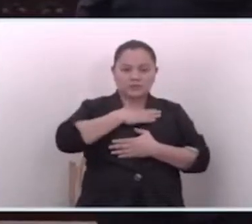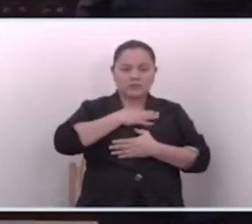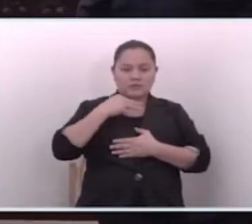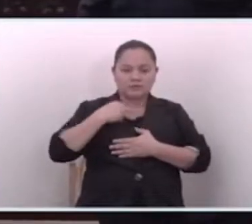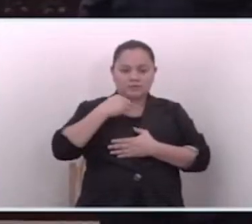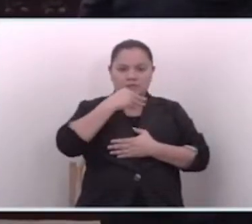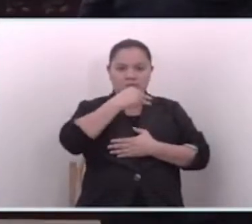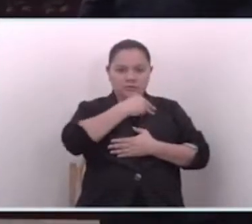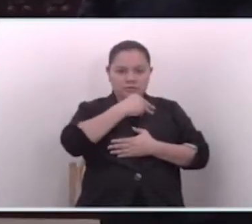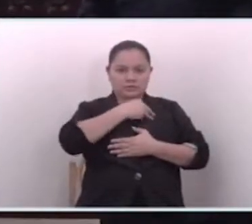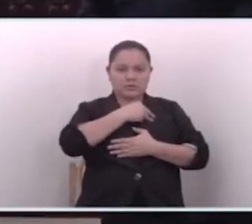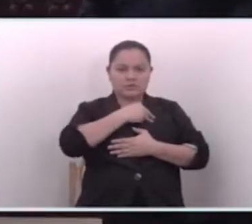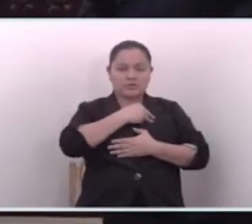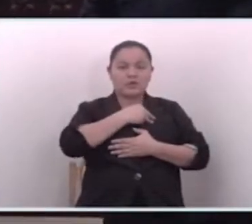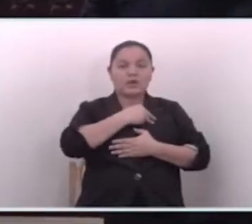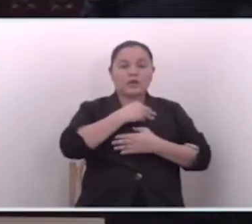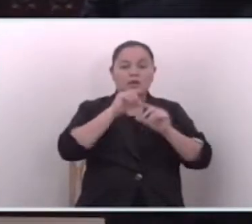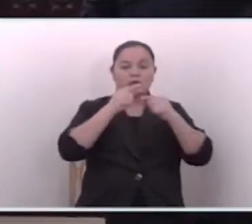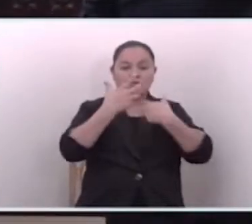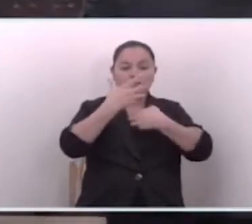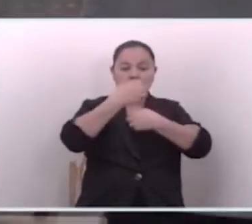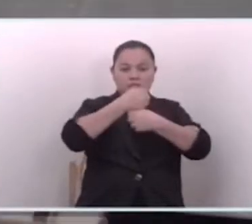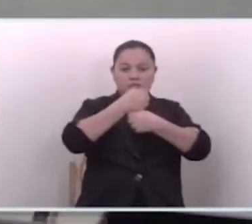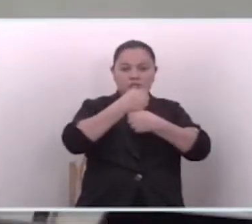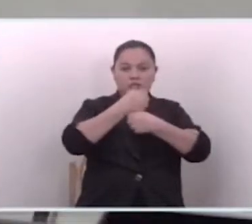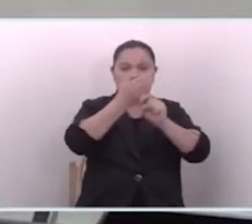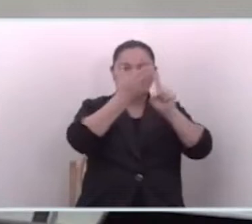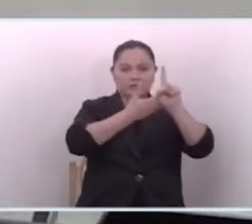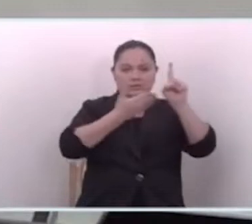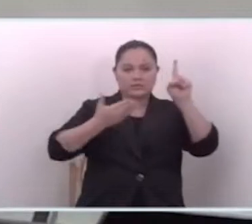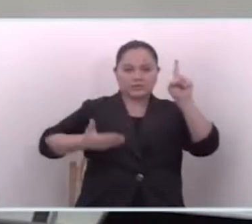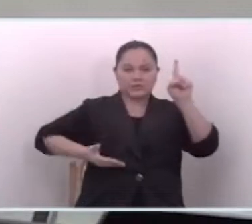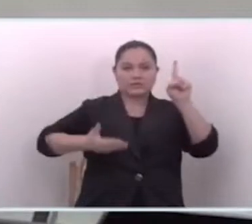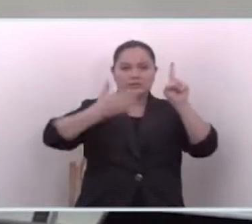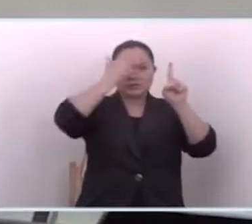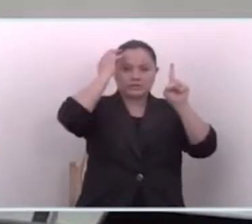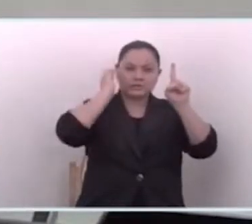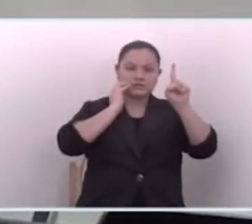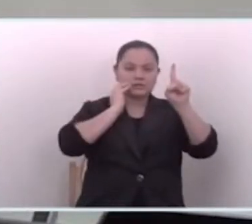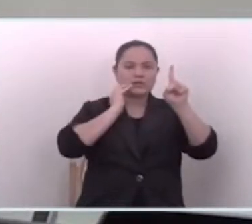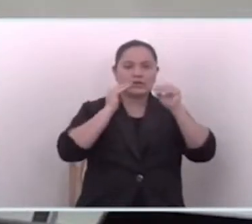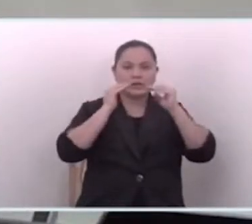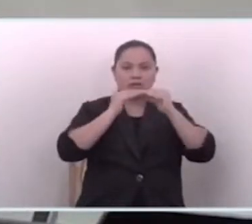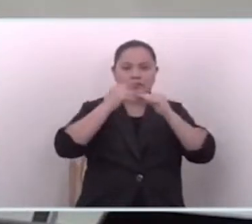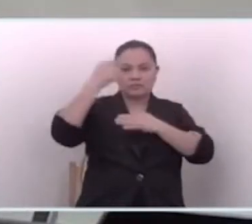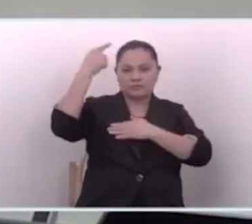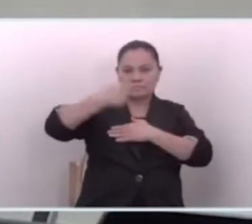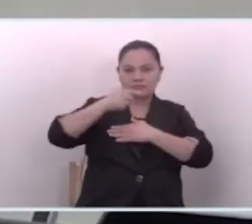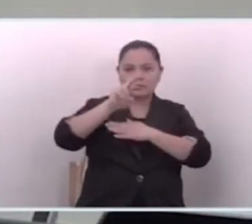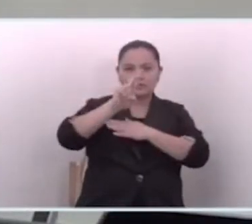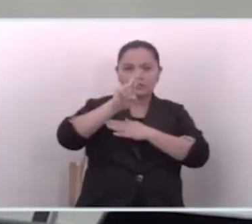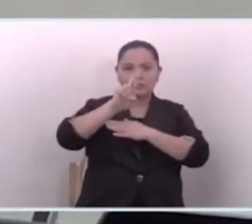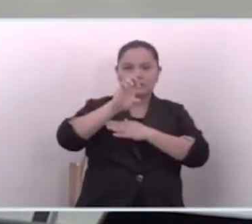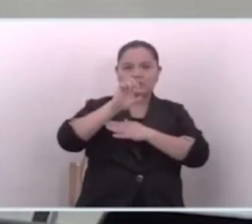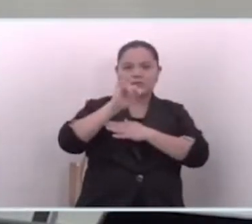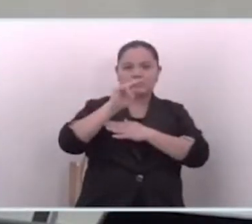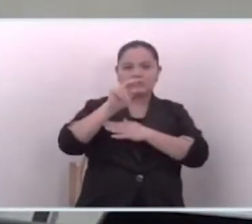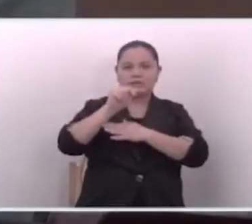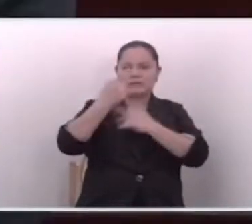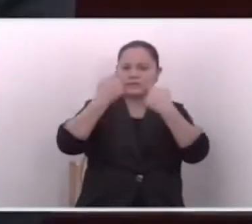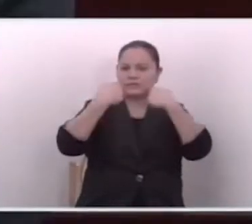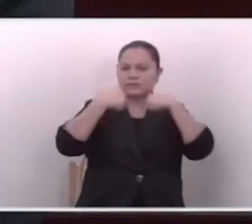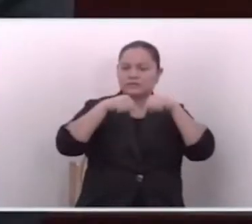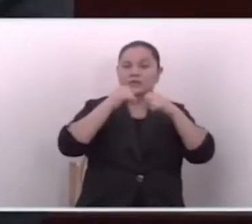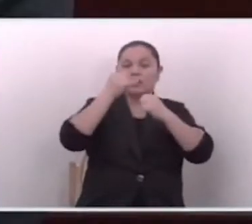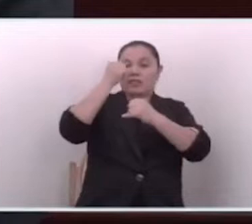miembros del Gabinete de Seguridad, al señor Presidente de la República, que el régimen de excepción continúe